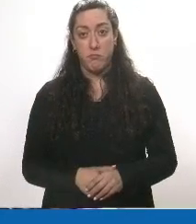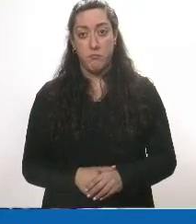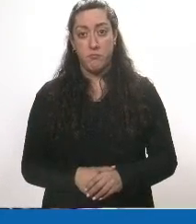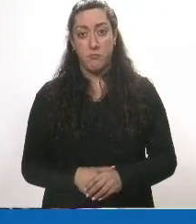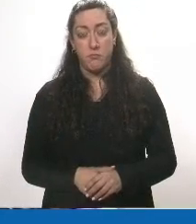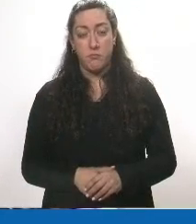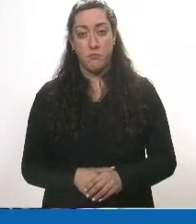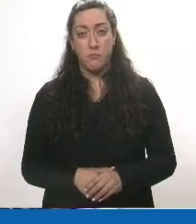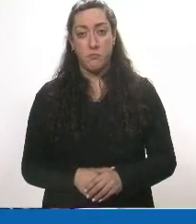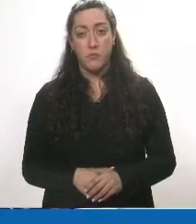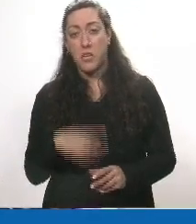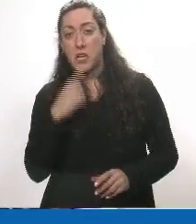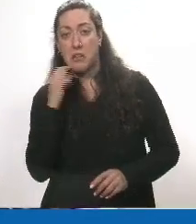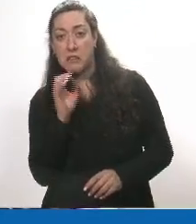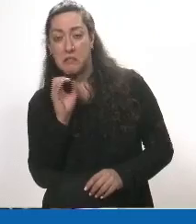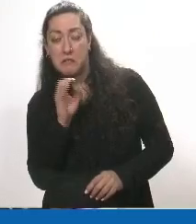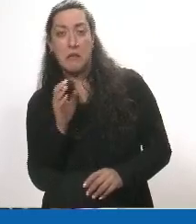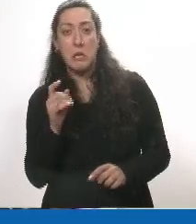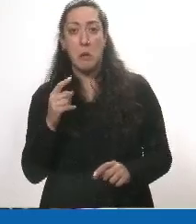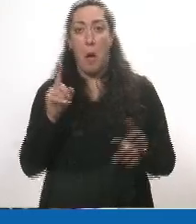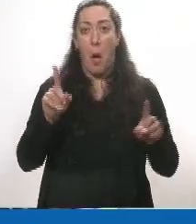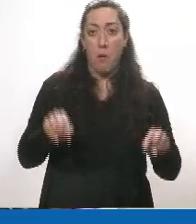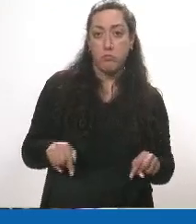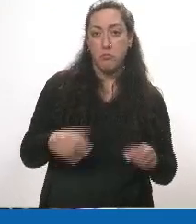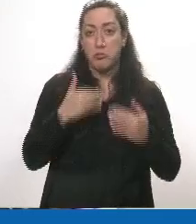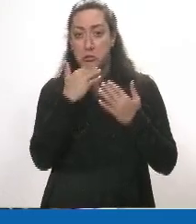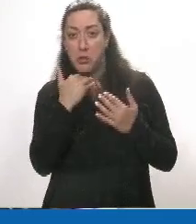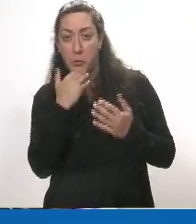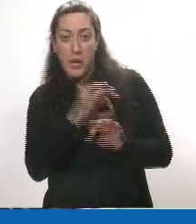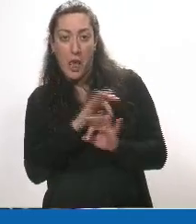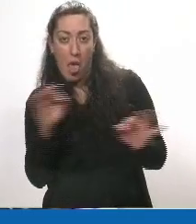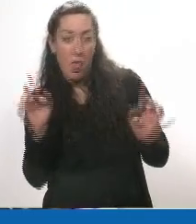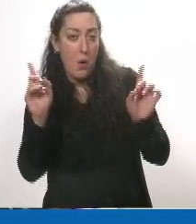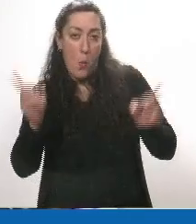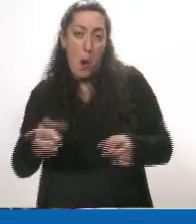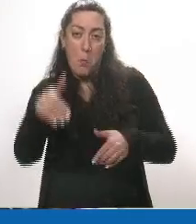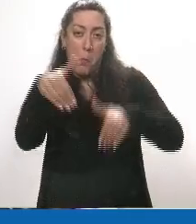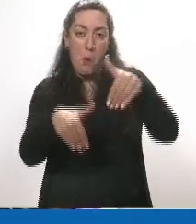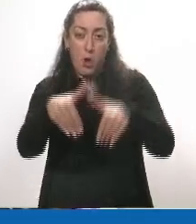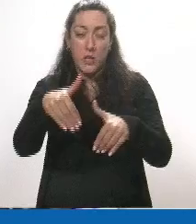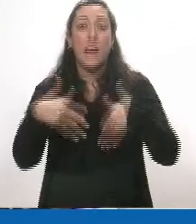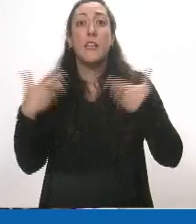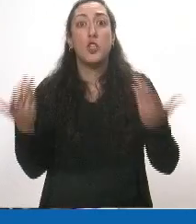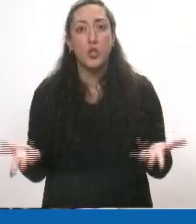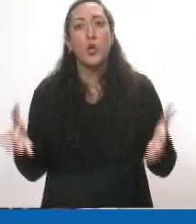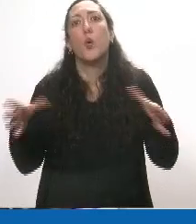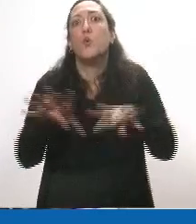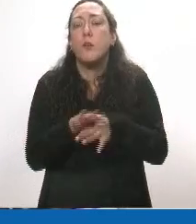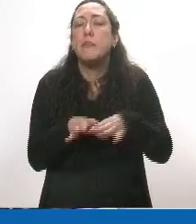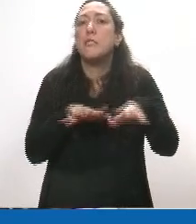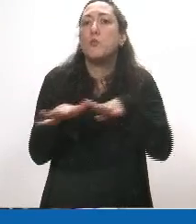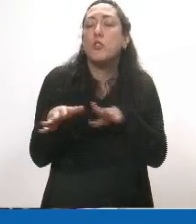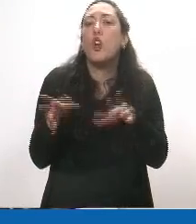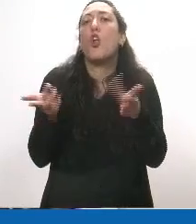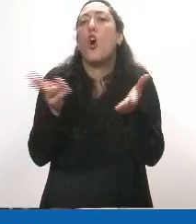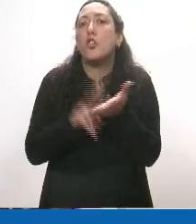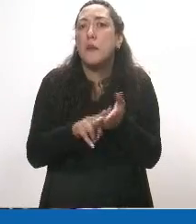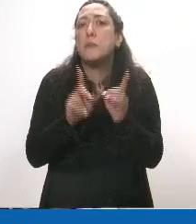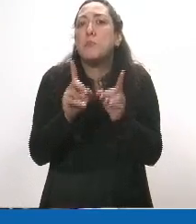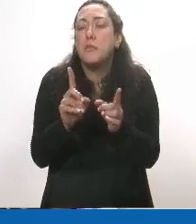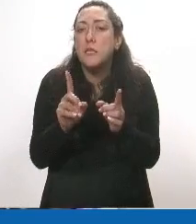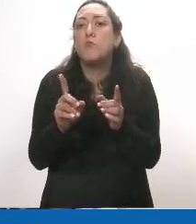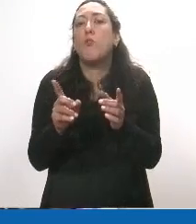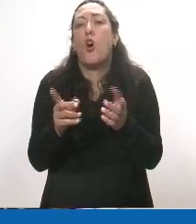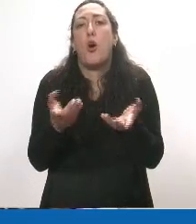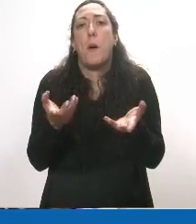y se cuestionan y se terminan votando. Justamente para que eso no suceda, y en aras,